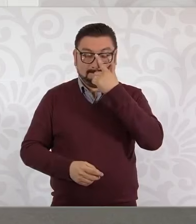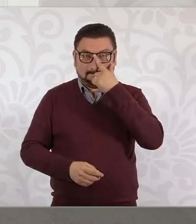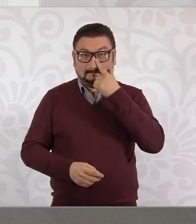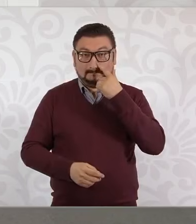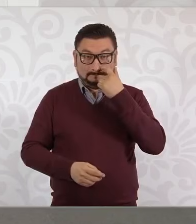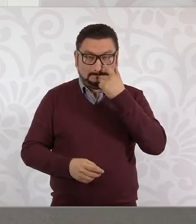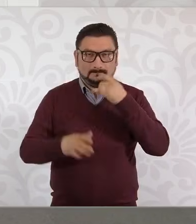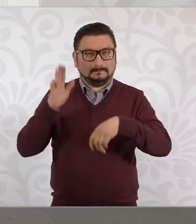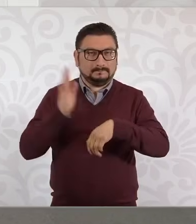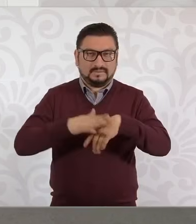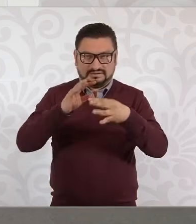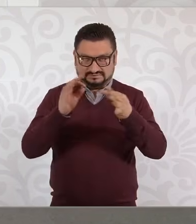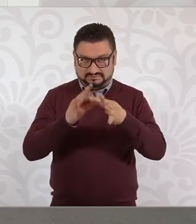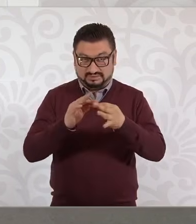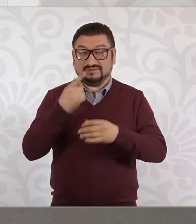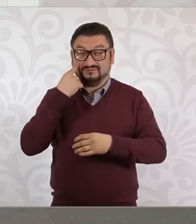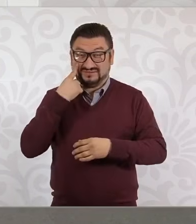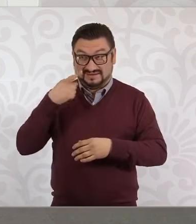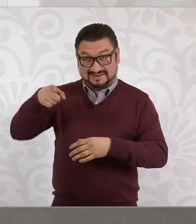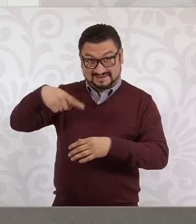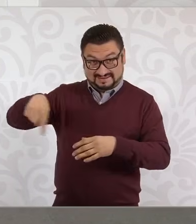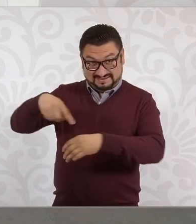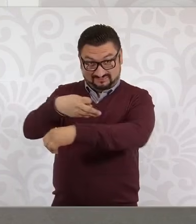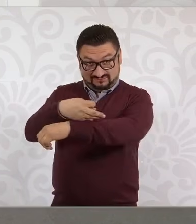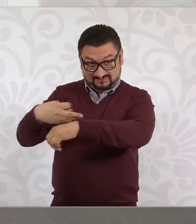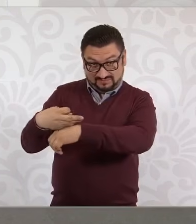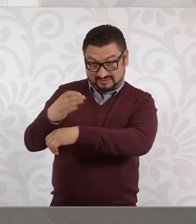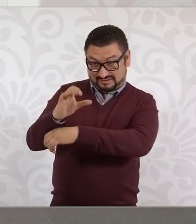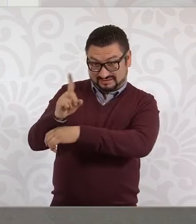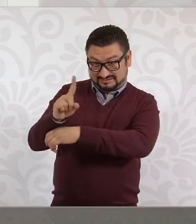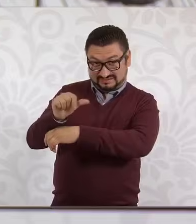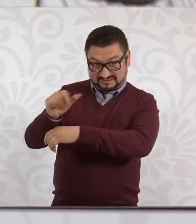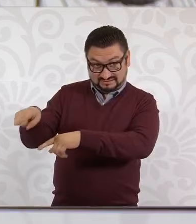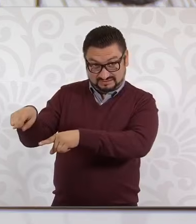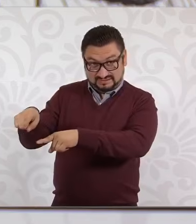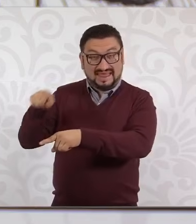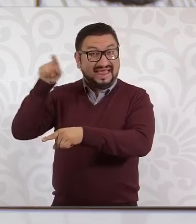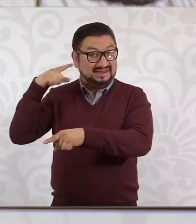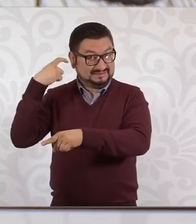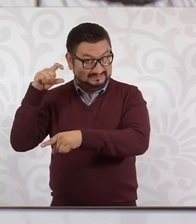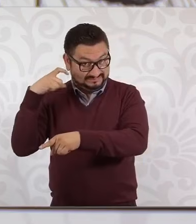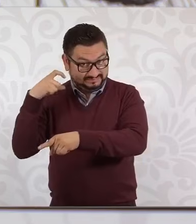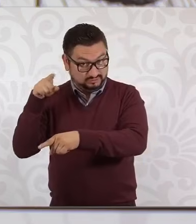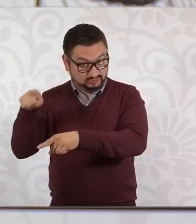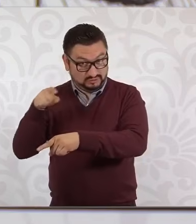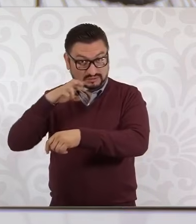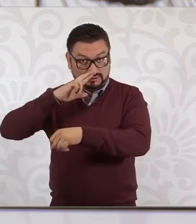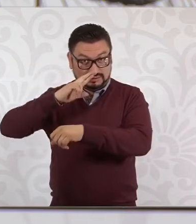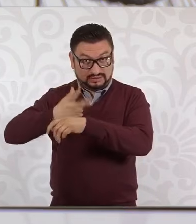Más detallado. Esta familia, la familia Calzada en Querétaro,